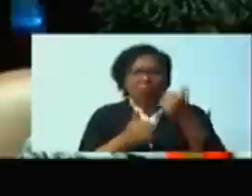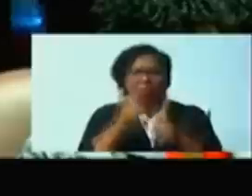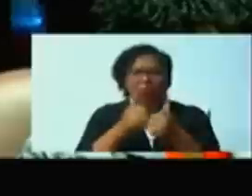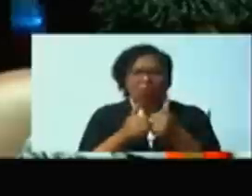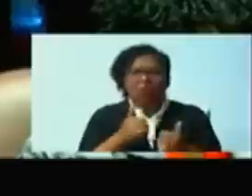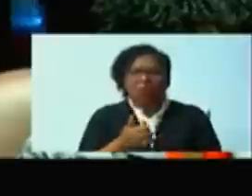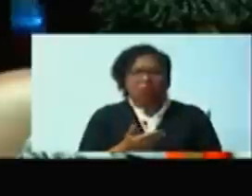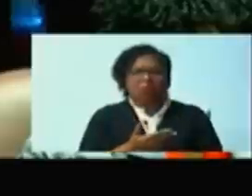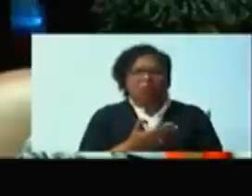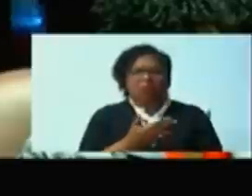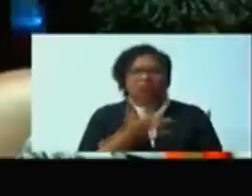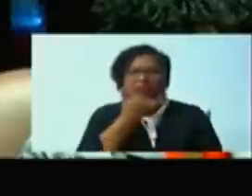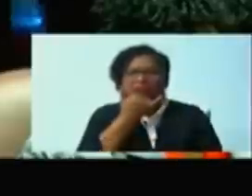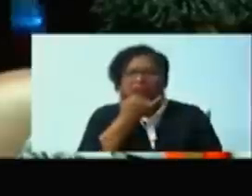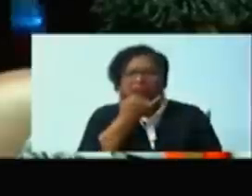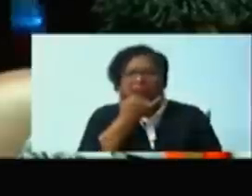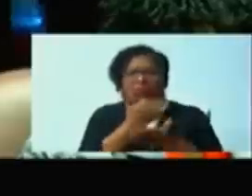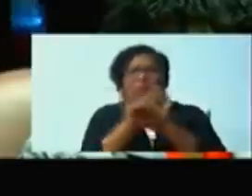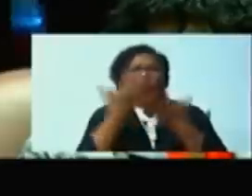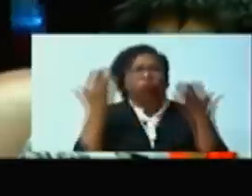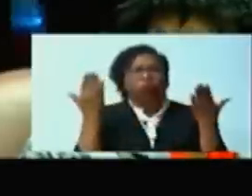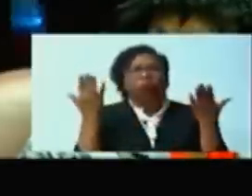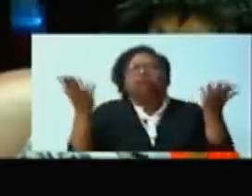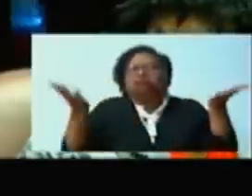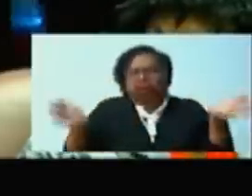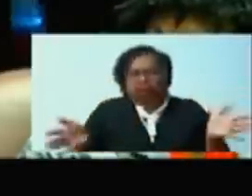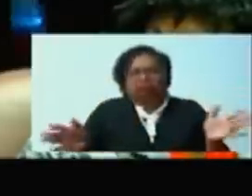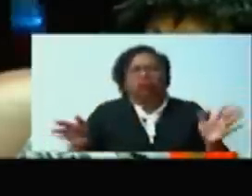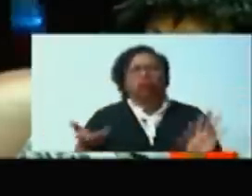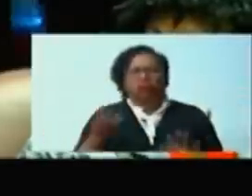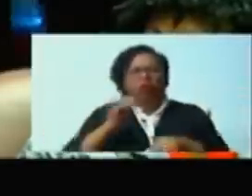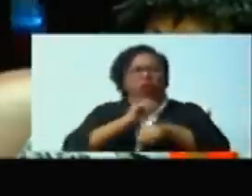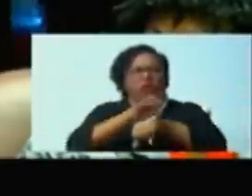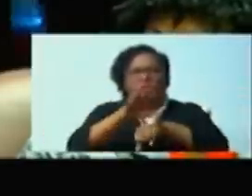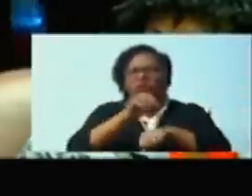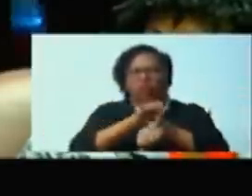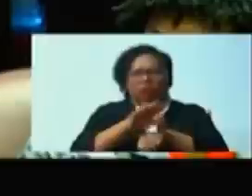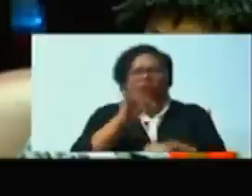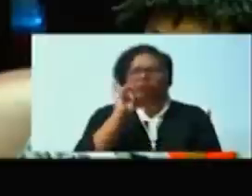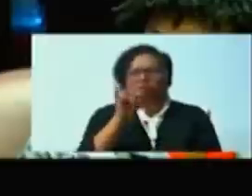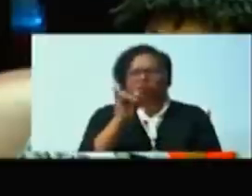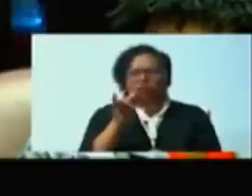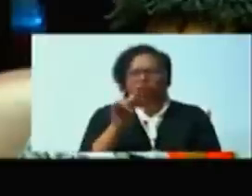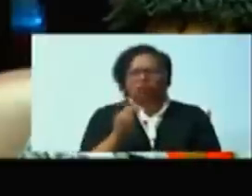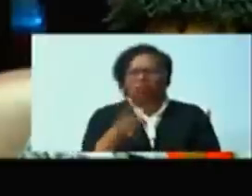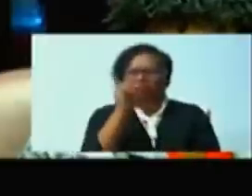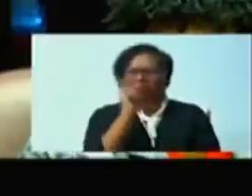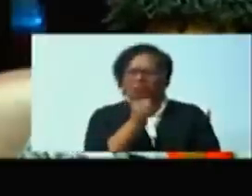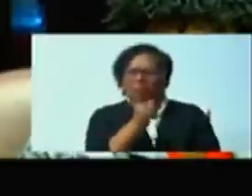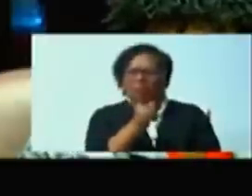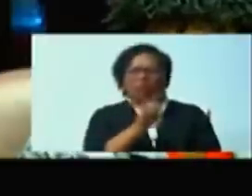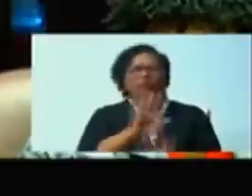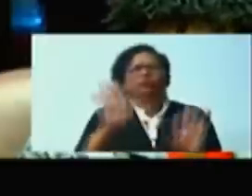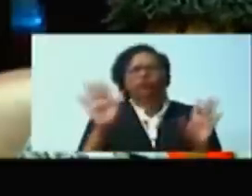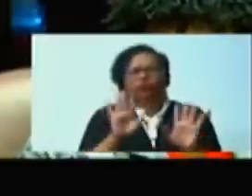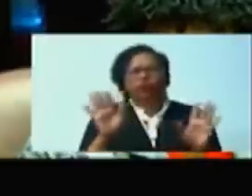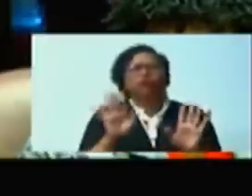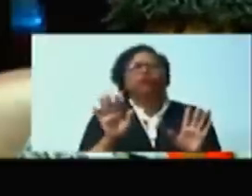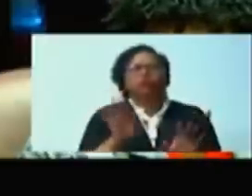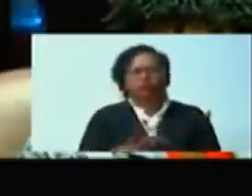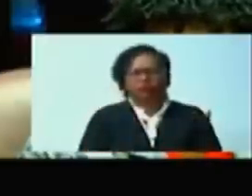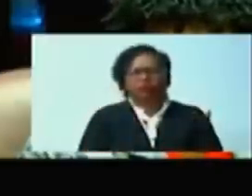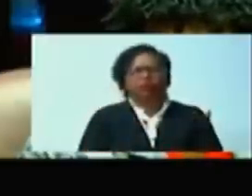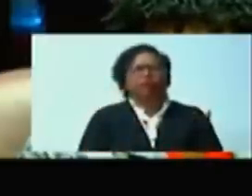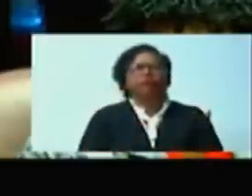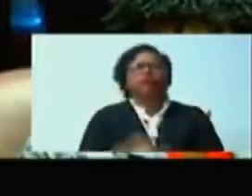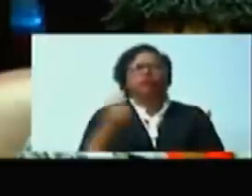hacer recomendación de que bueno de desestimar presentar una acusación y de eso se trata yo creo que